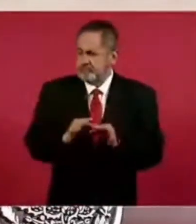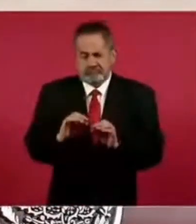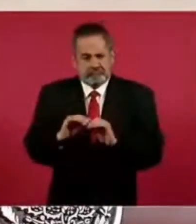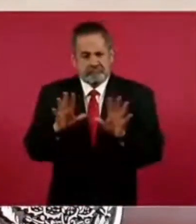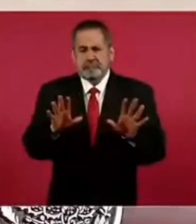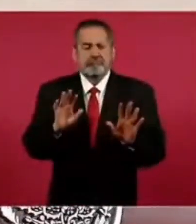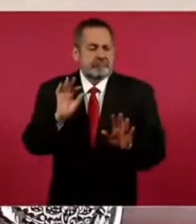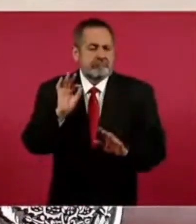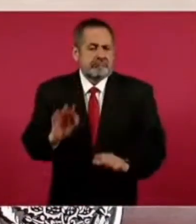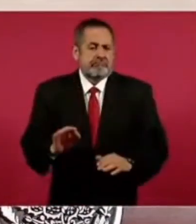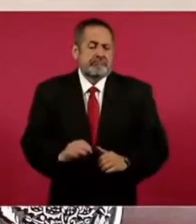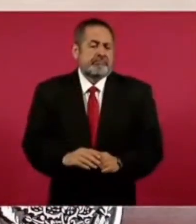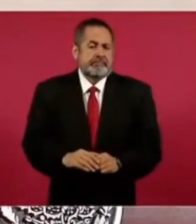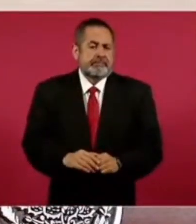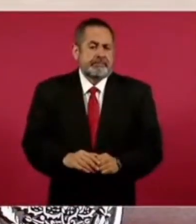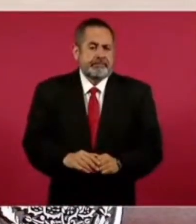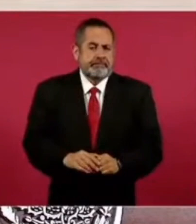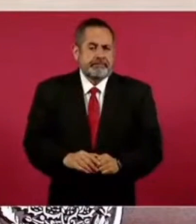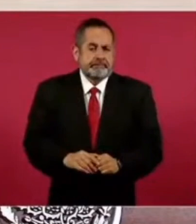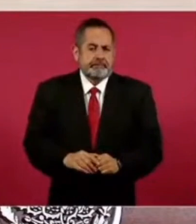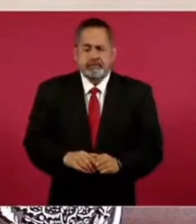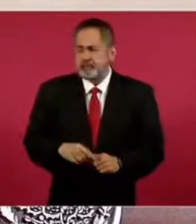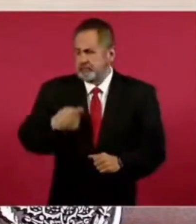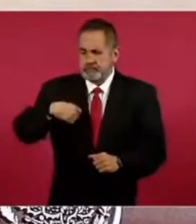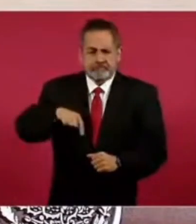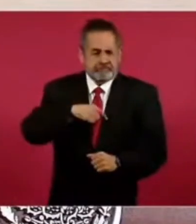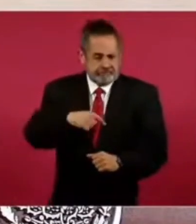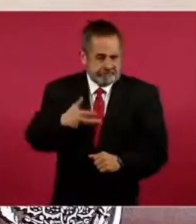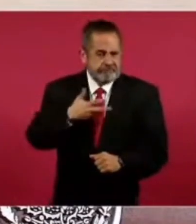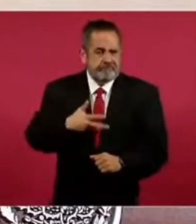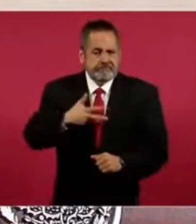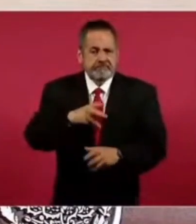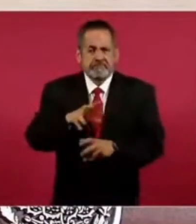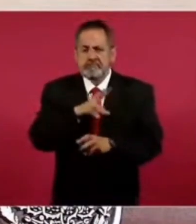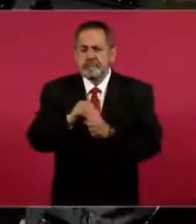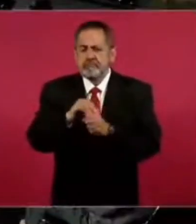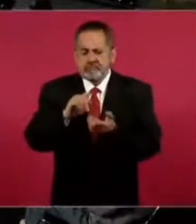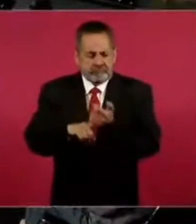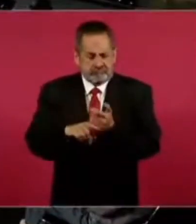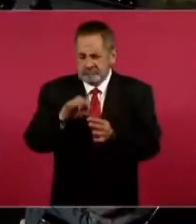transparencia, y tenemos